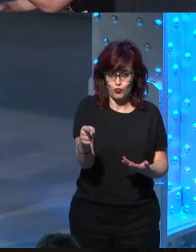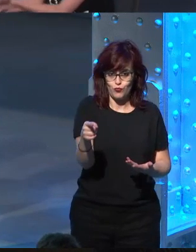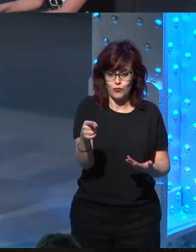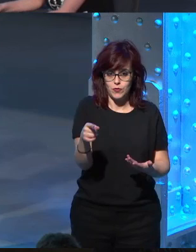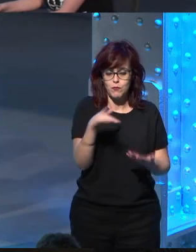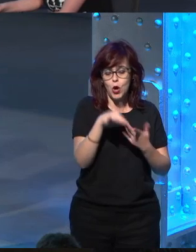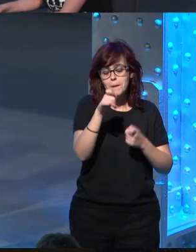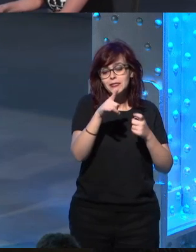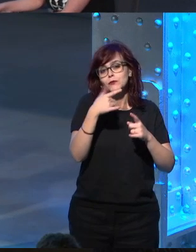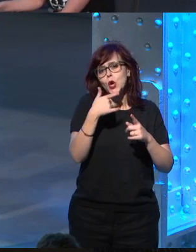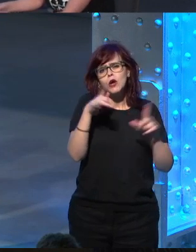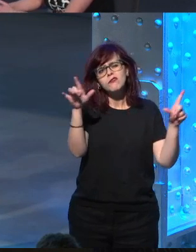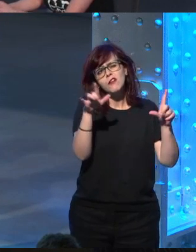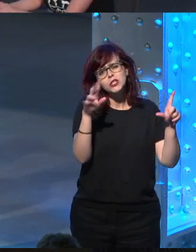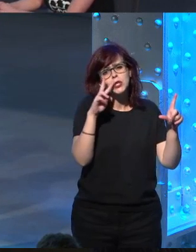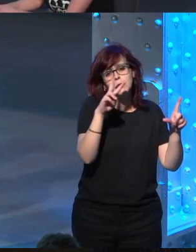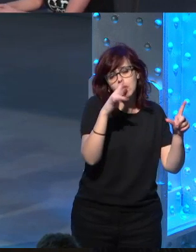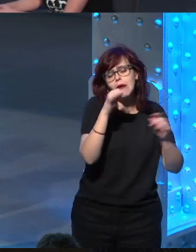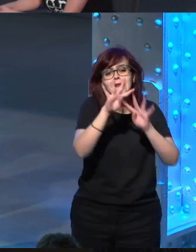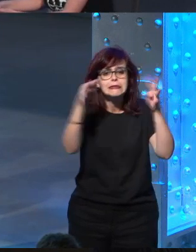televidentes, de los internetientes, ¿cómo se dice? Bueno,